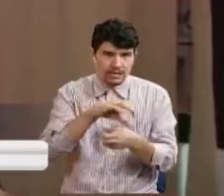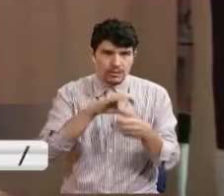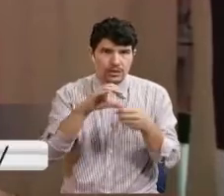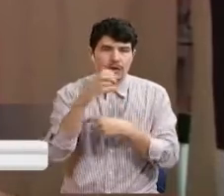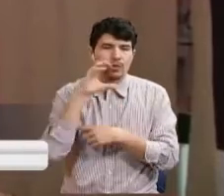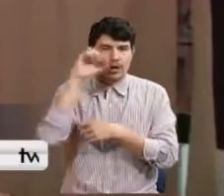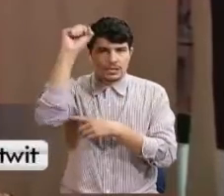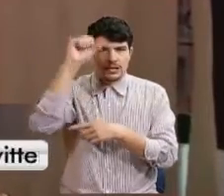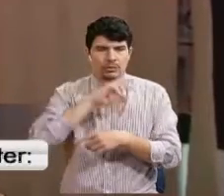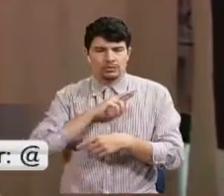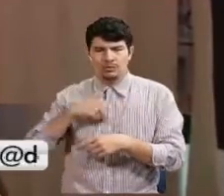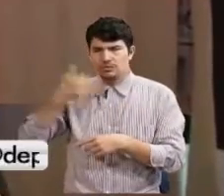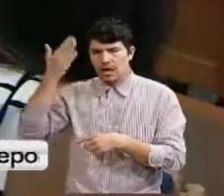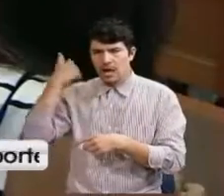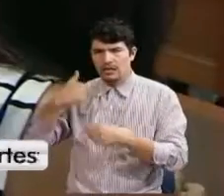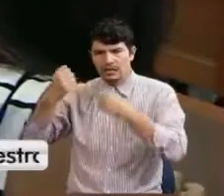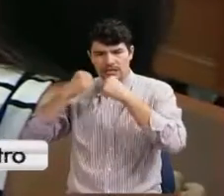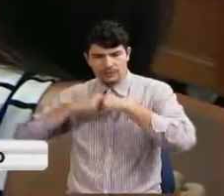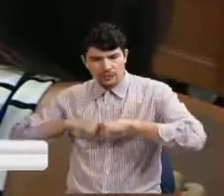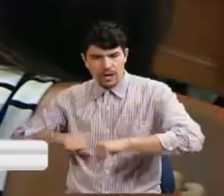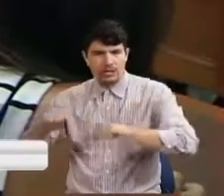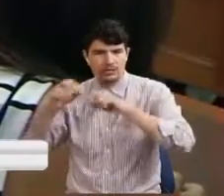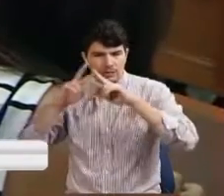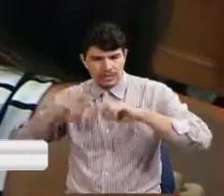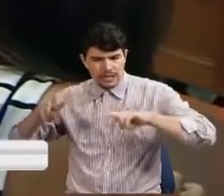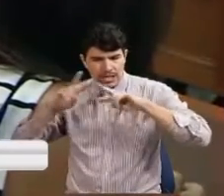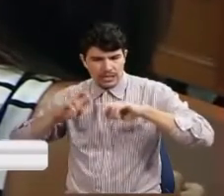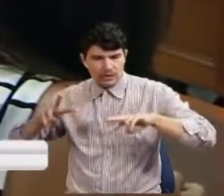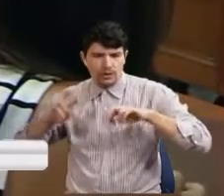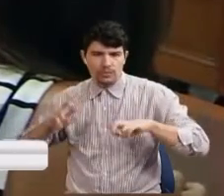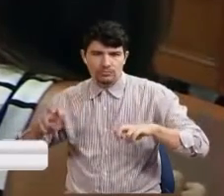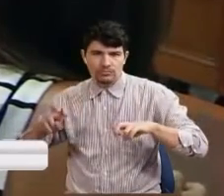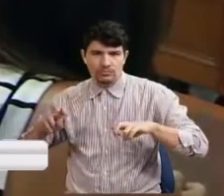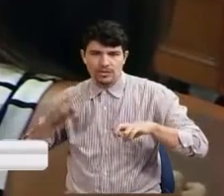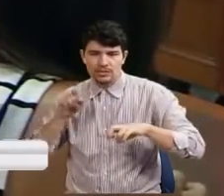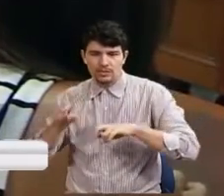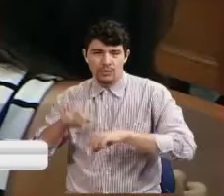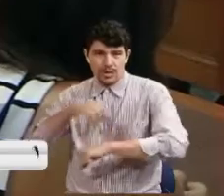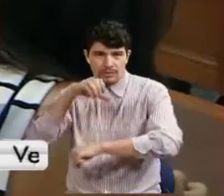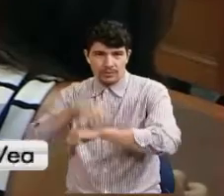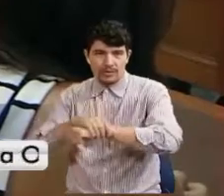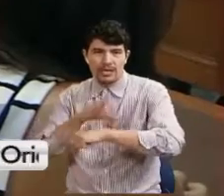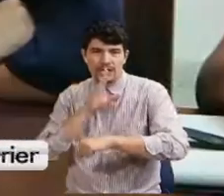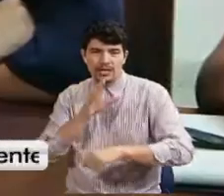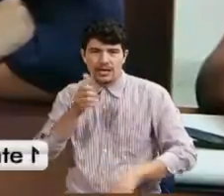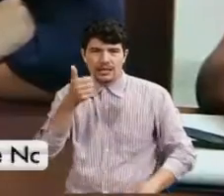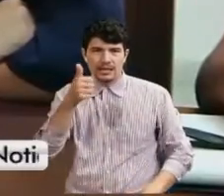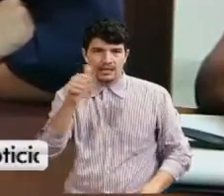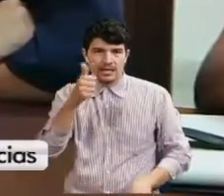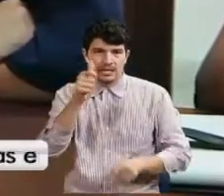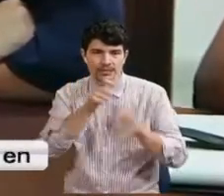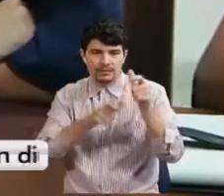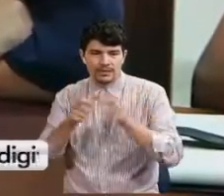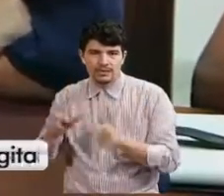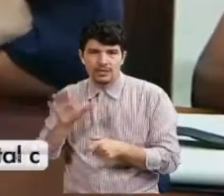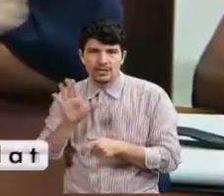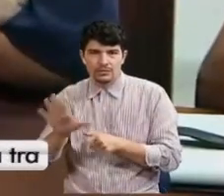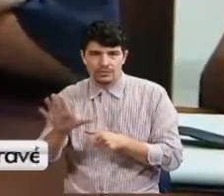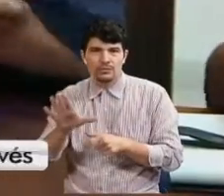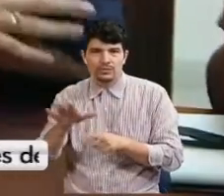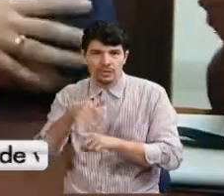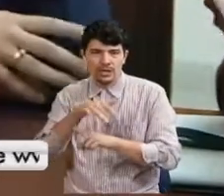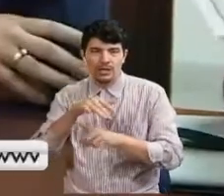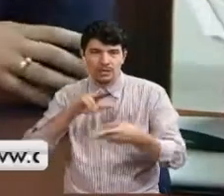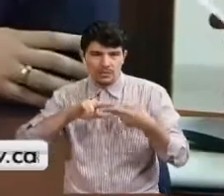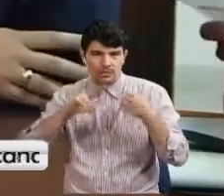que hemos venido realizando y a las investigaciones que se han venido arrojando con la captura de diez personas que han estado inmersas en